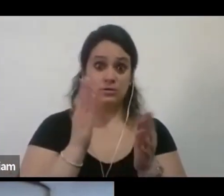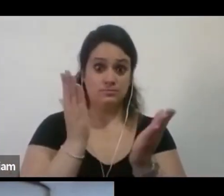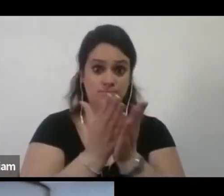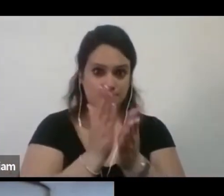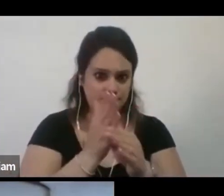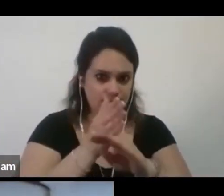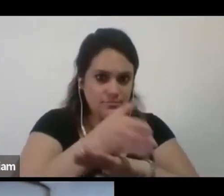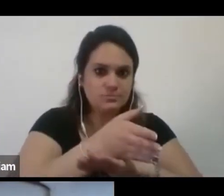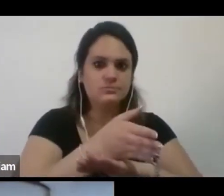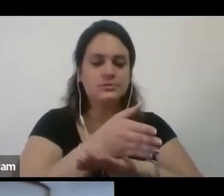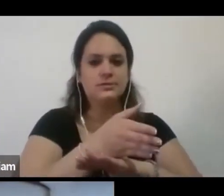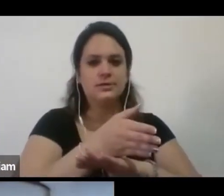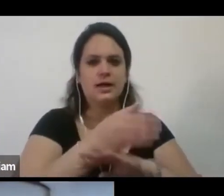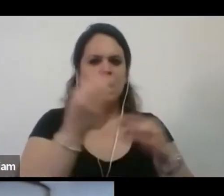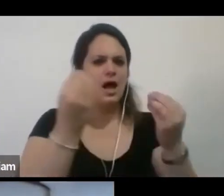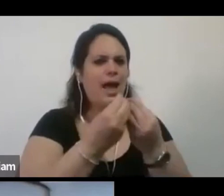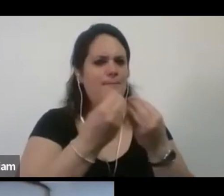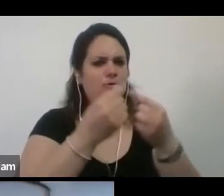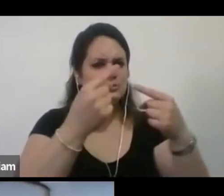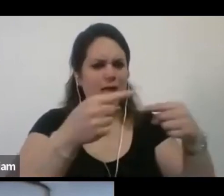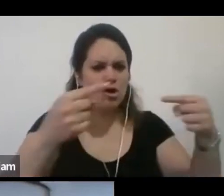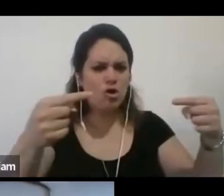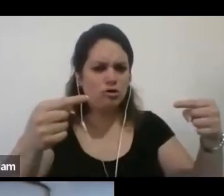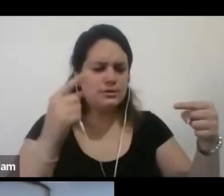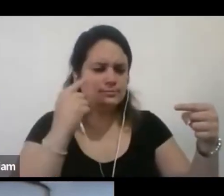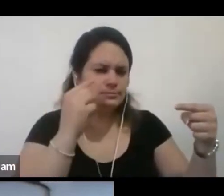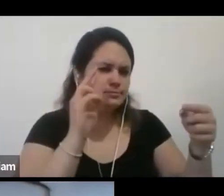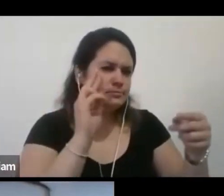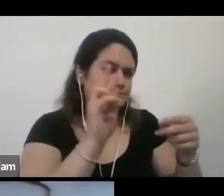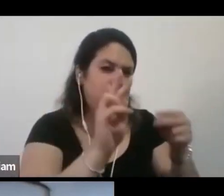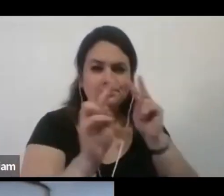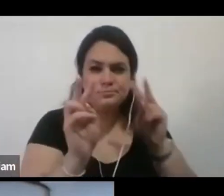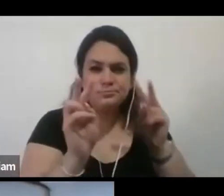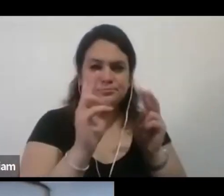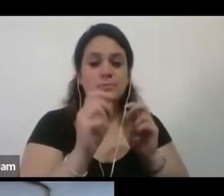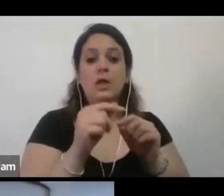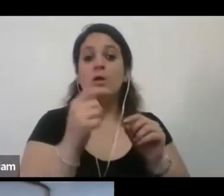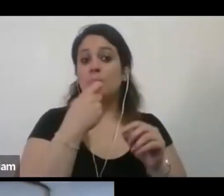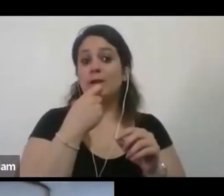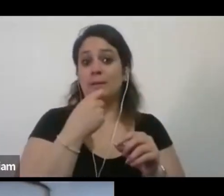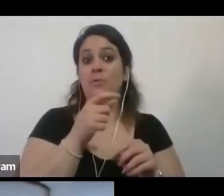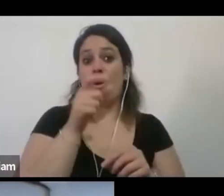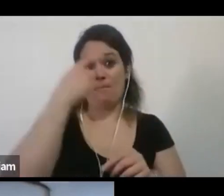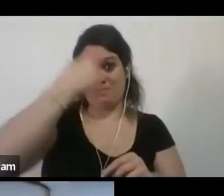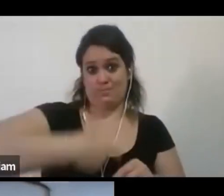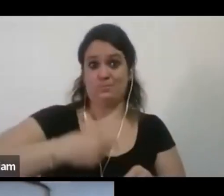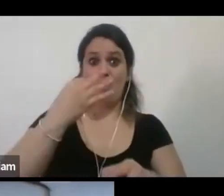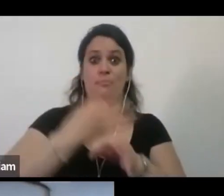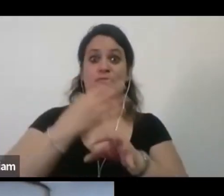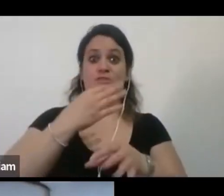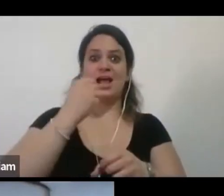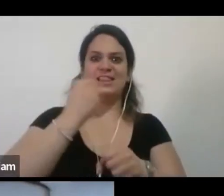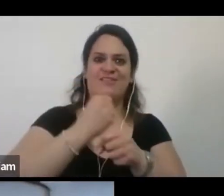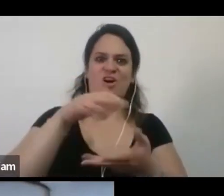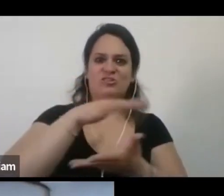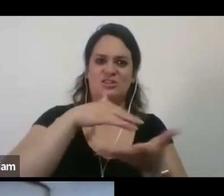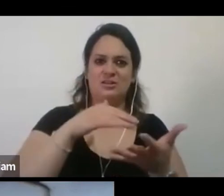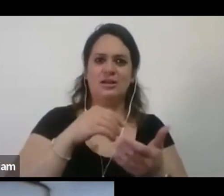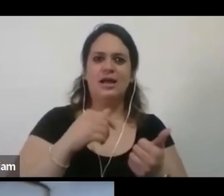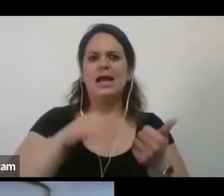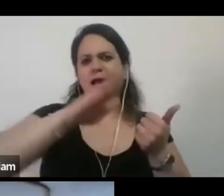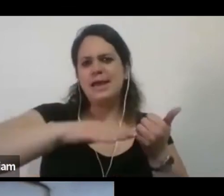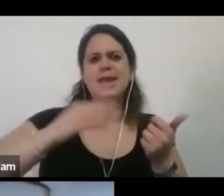tenés muchos aspectos por el cual vos podés trabajar como una trabajadora social. Aspectos de salud, ancianidad,